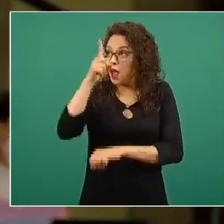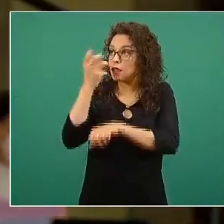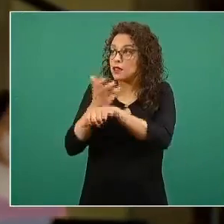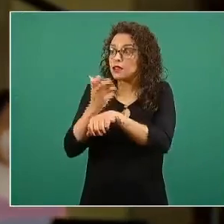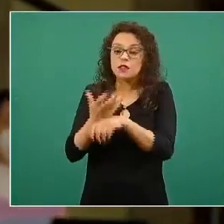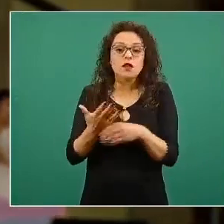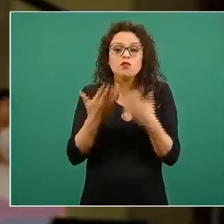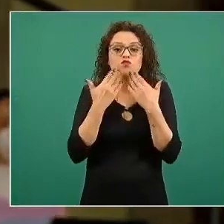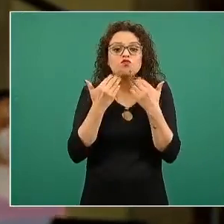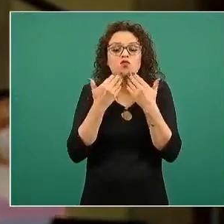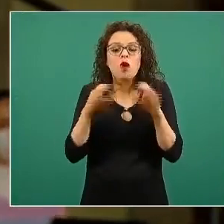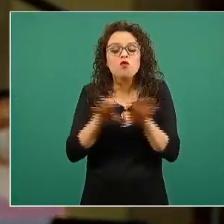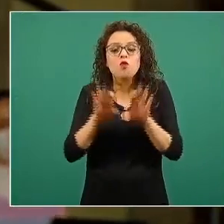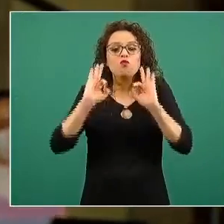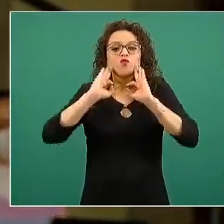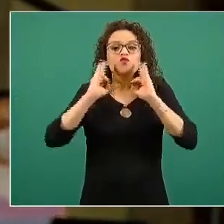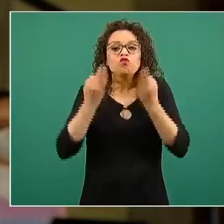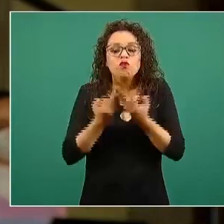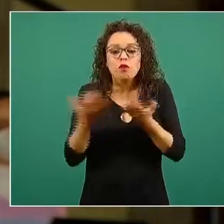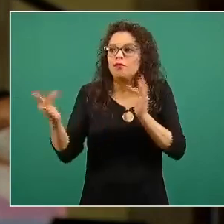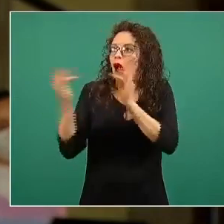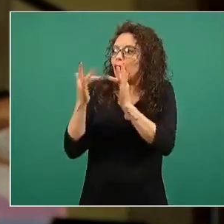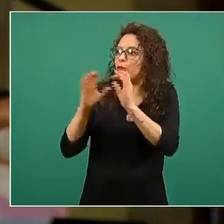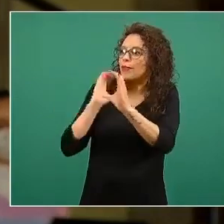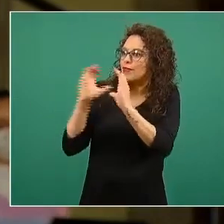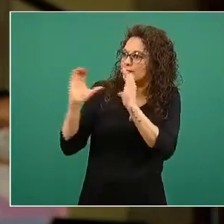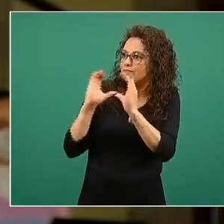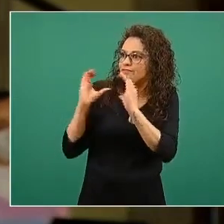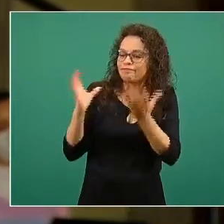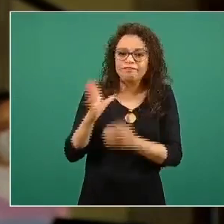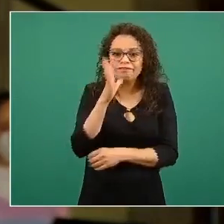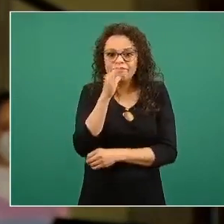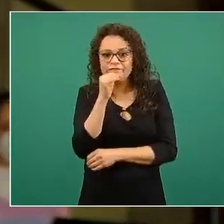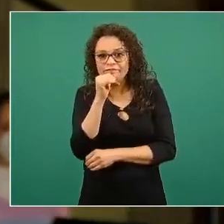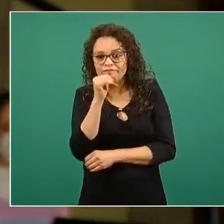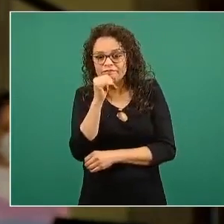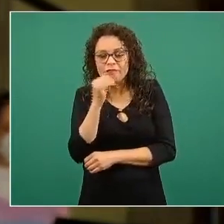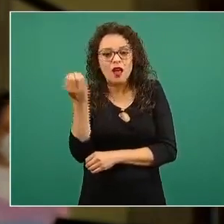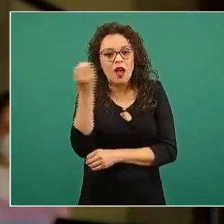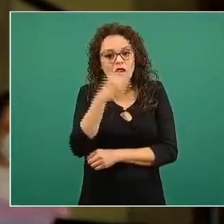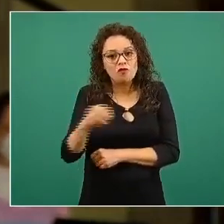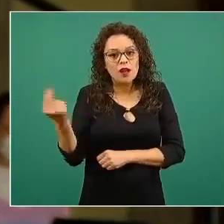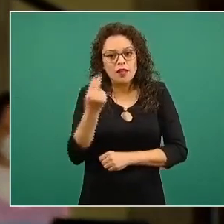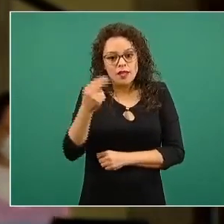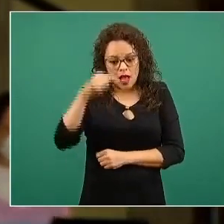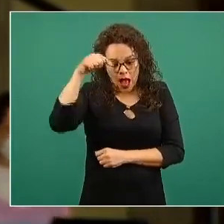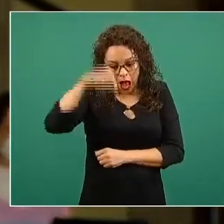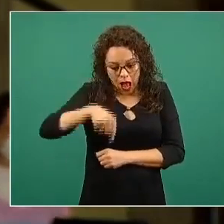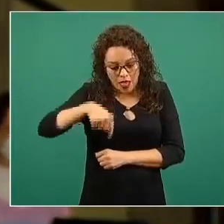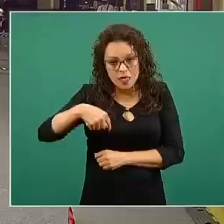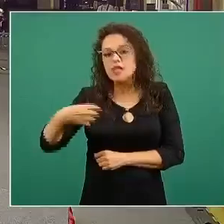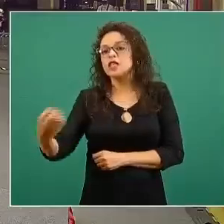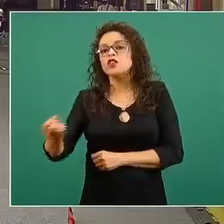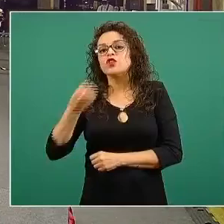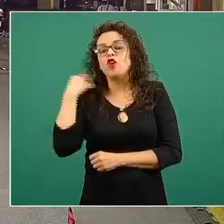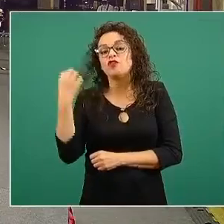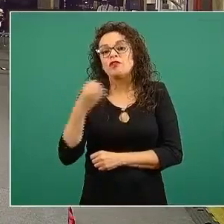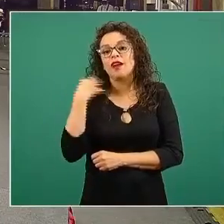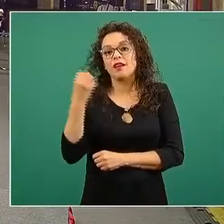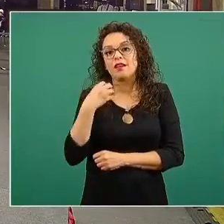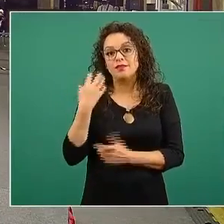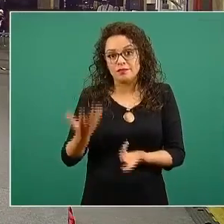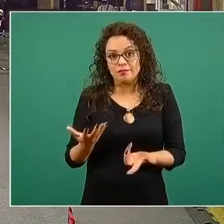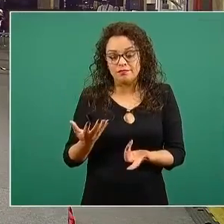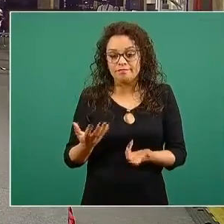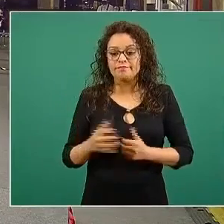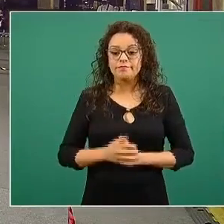tener esta comunicación, sino que es de parte de aquí de estas conferencias. ¿Ustedes